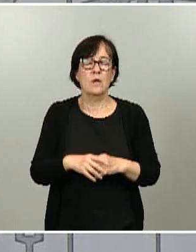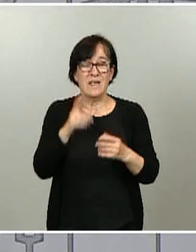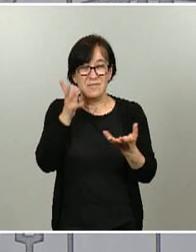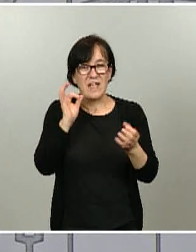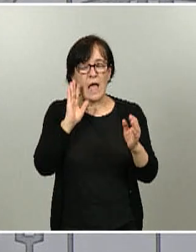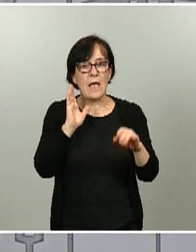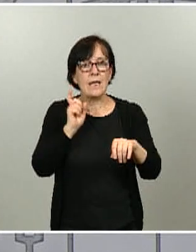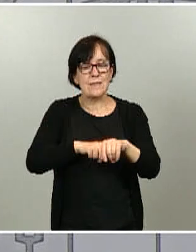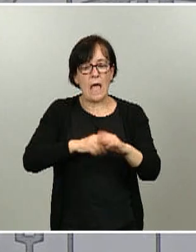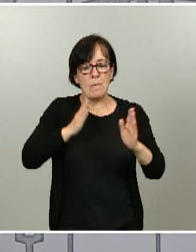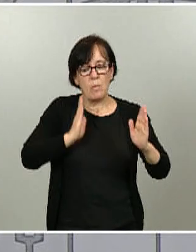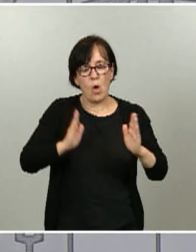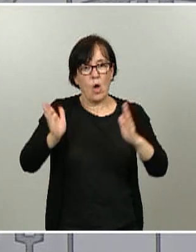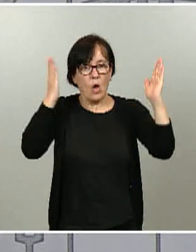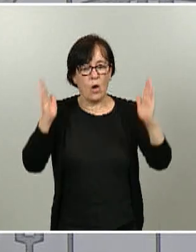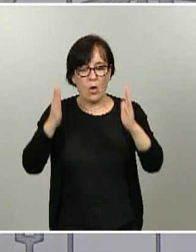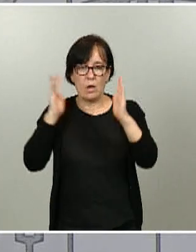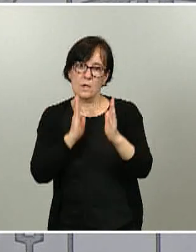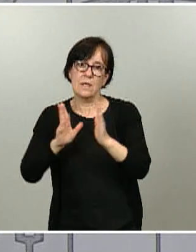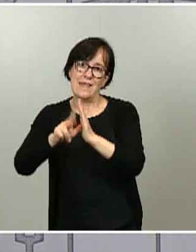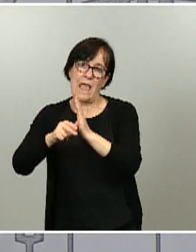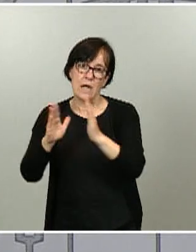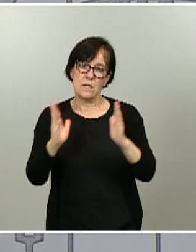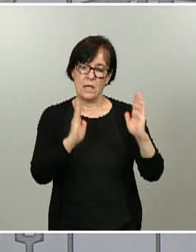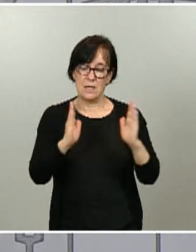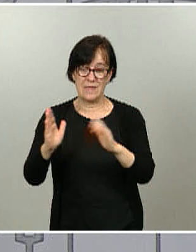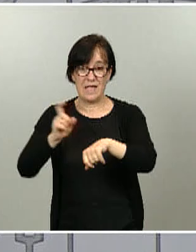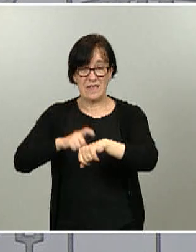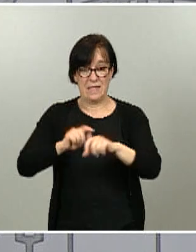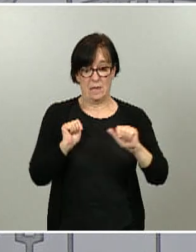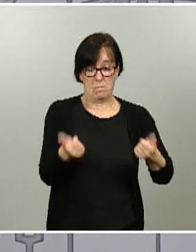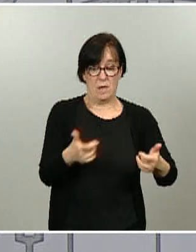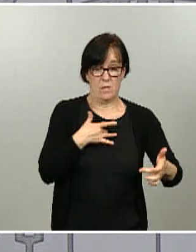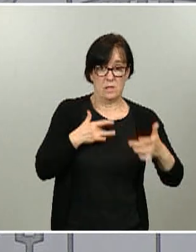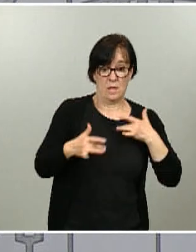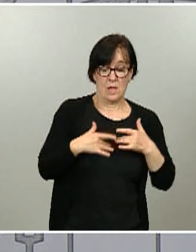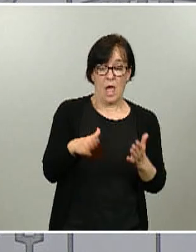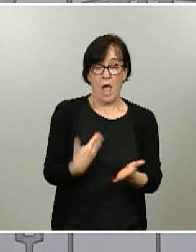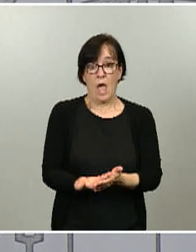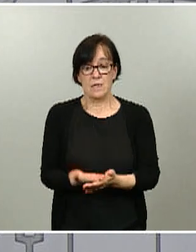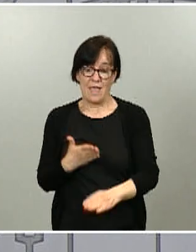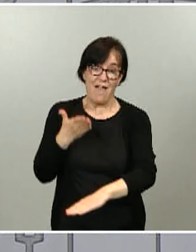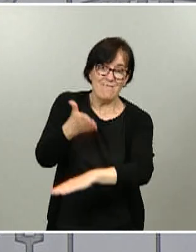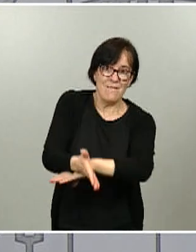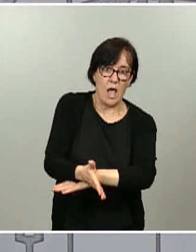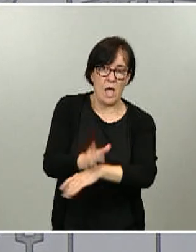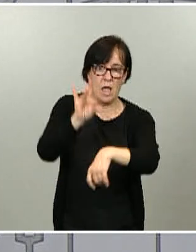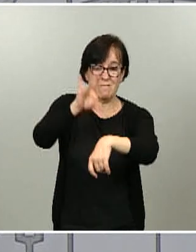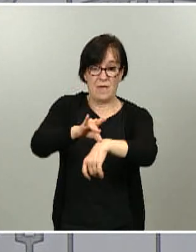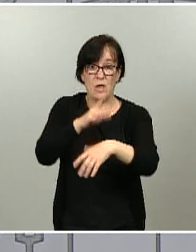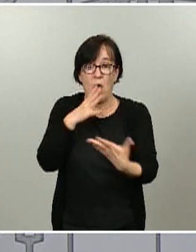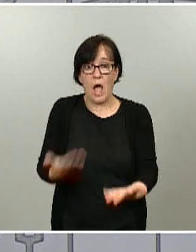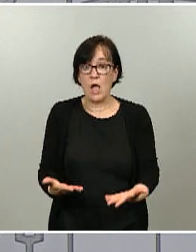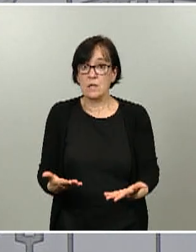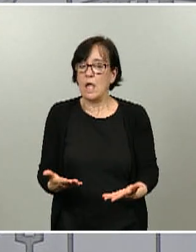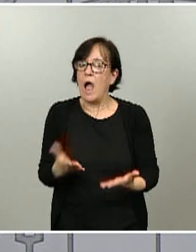entre una cosa y otra. Sabemos que el tiempo entre el inicio de los síntomas hasta que una persona va a la consulta ahora, no antes.